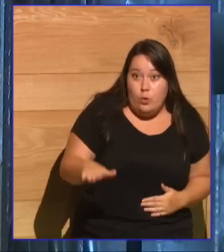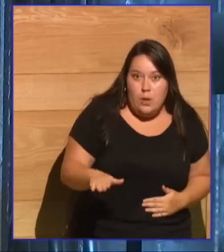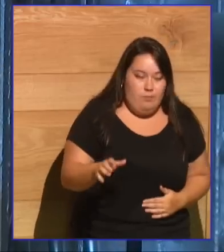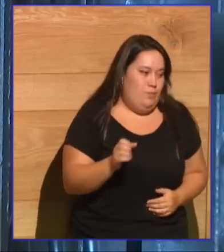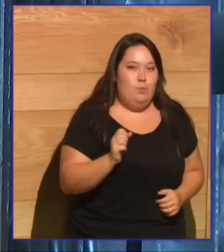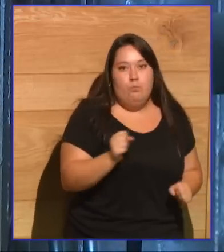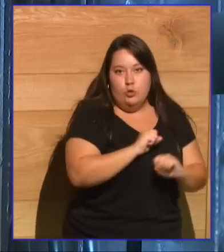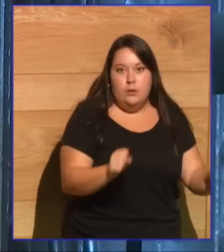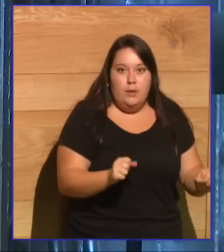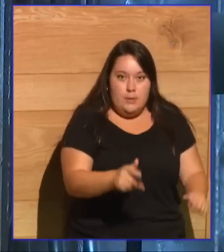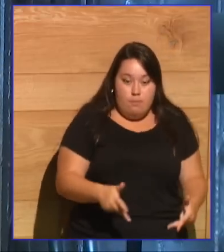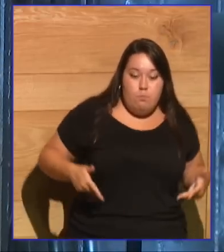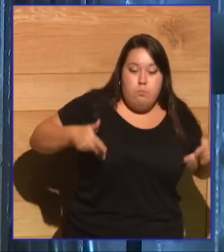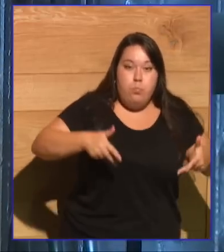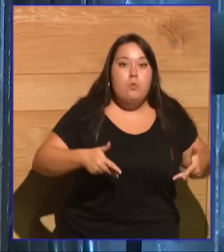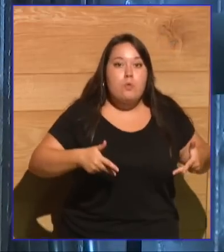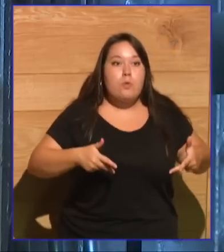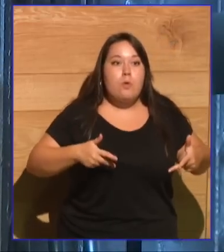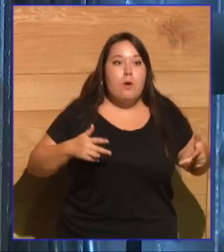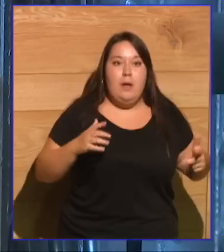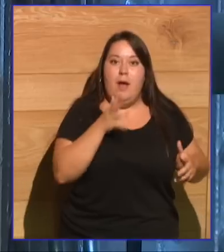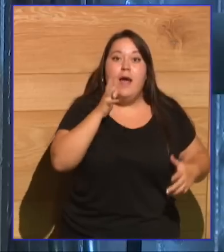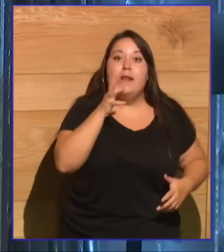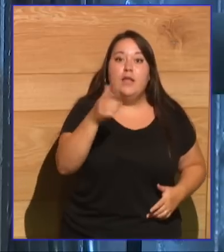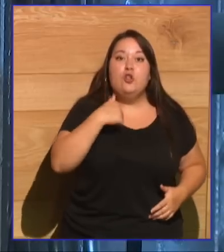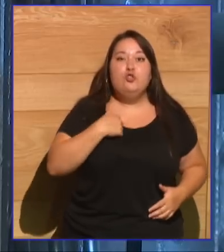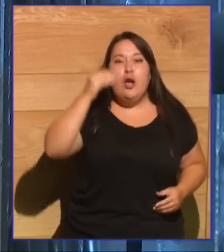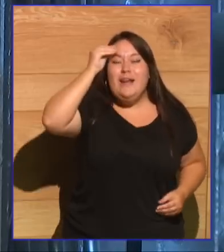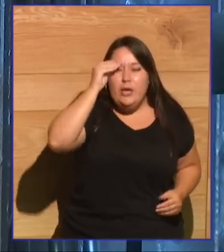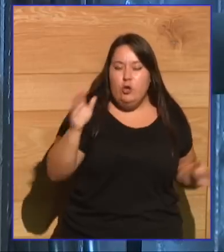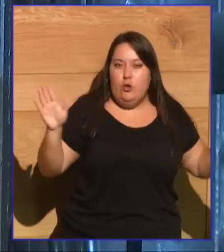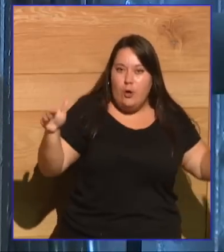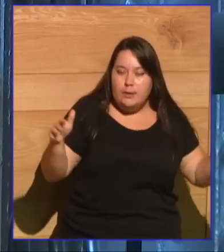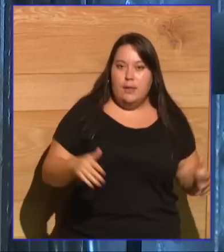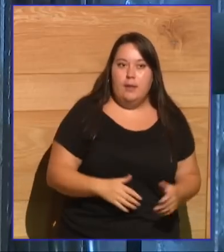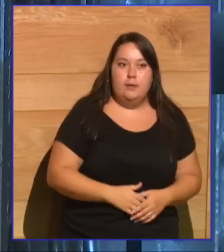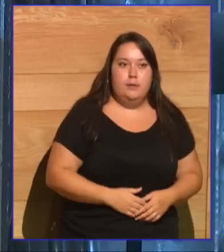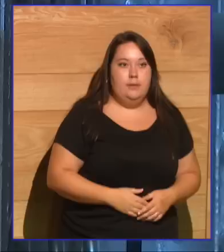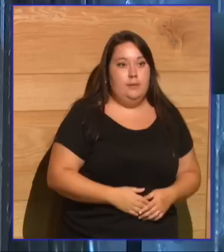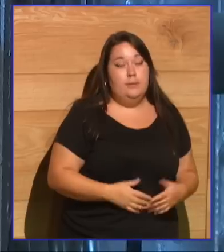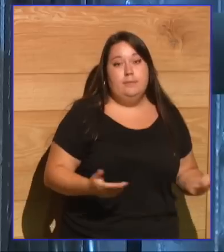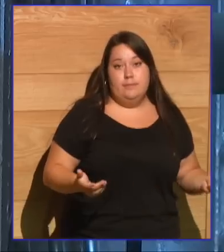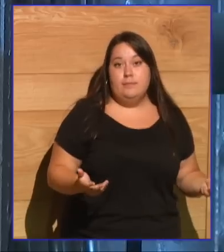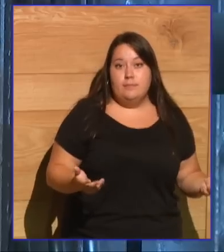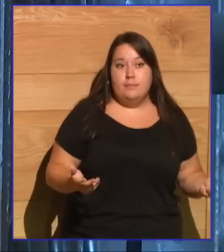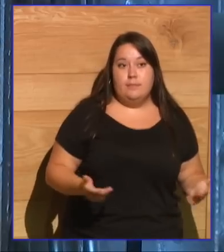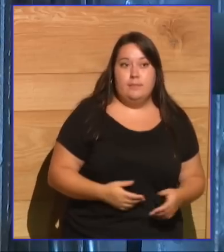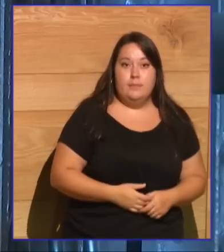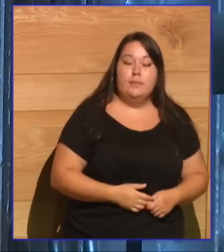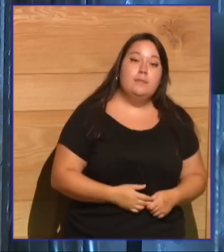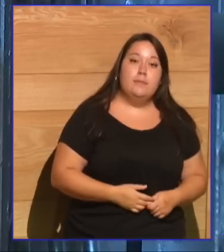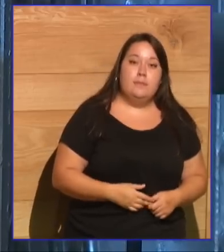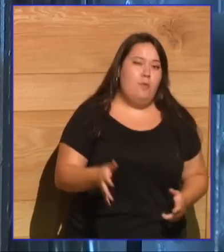y entonces se levantó se puso de pie en la butaca y empezó a gritar yo creo en las lee el boca a boca no porque era una luz láser